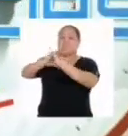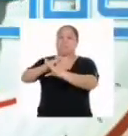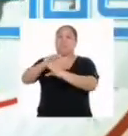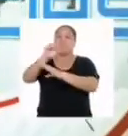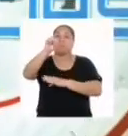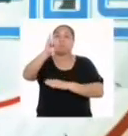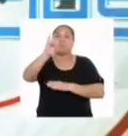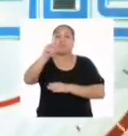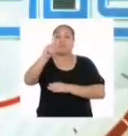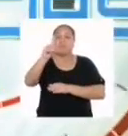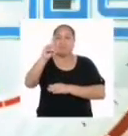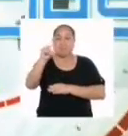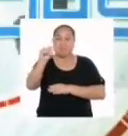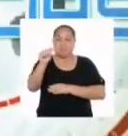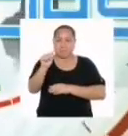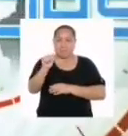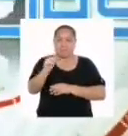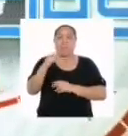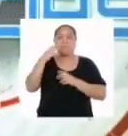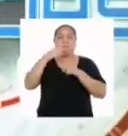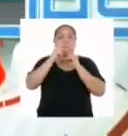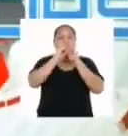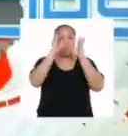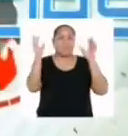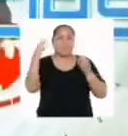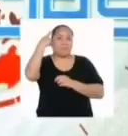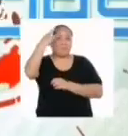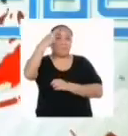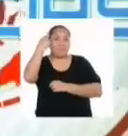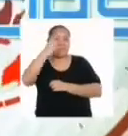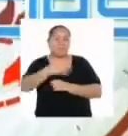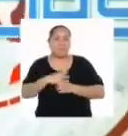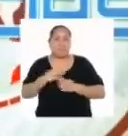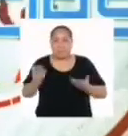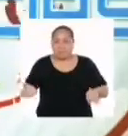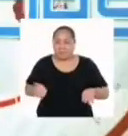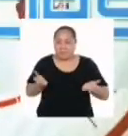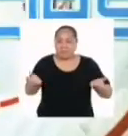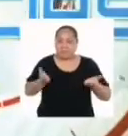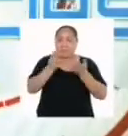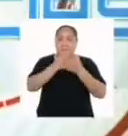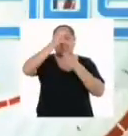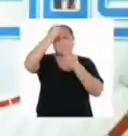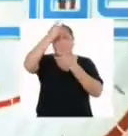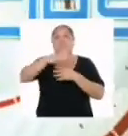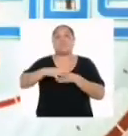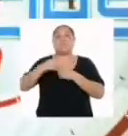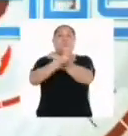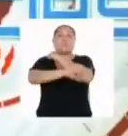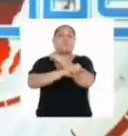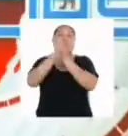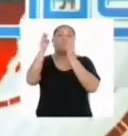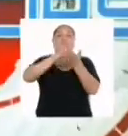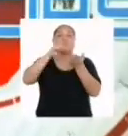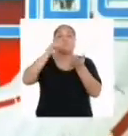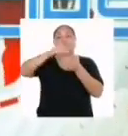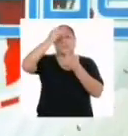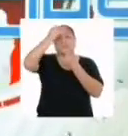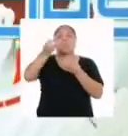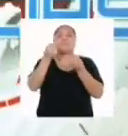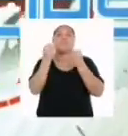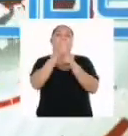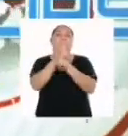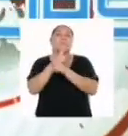una fecha para reflexionar, compartir información e inspirar al cambio por un país más informado en cuanto a